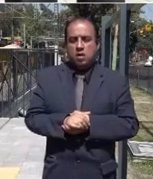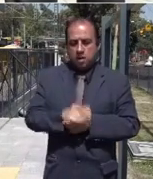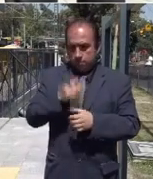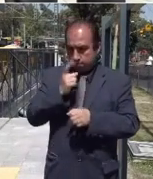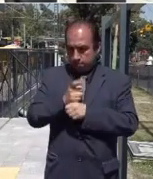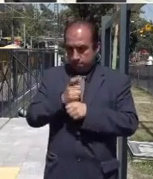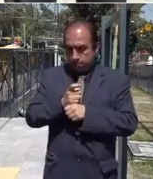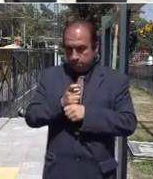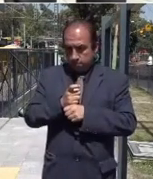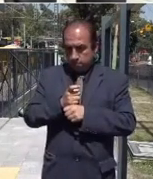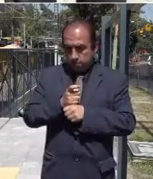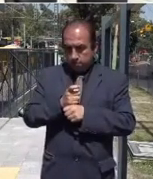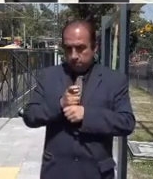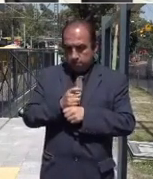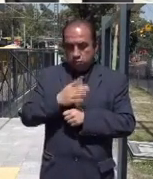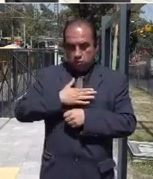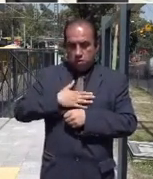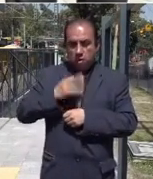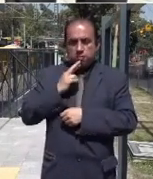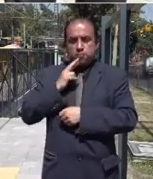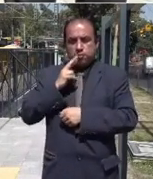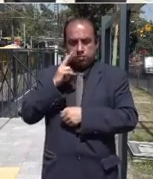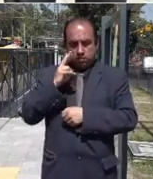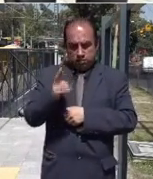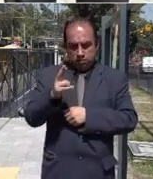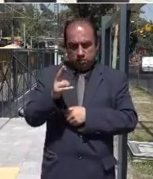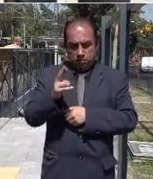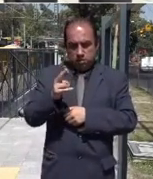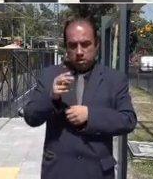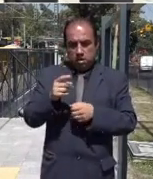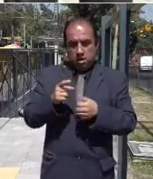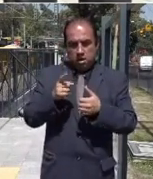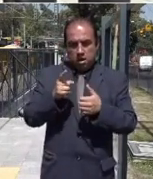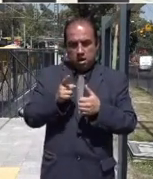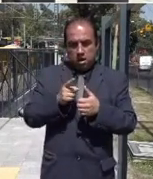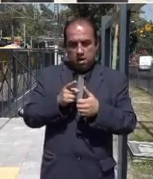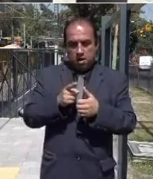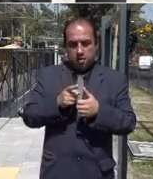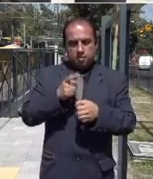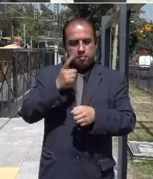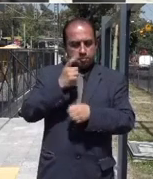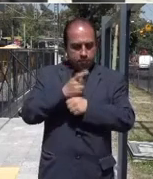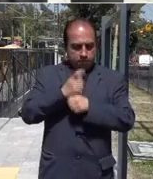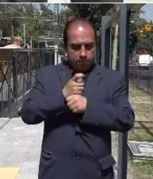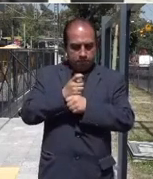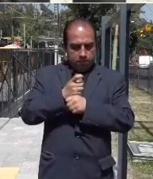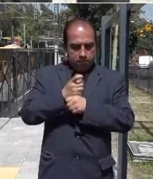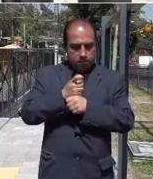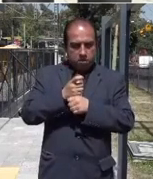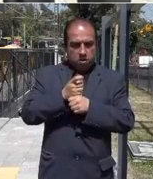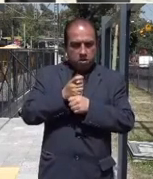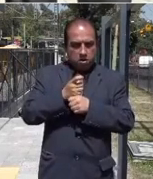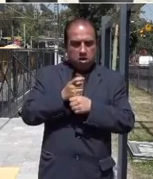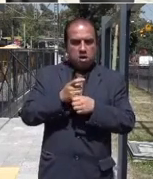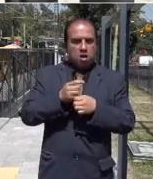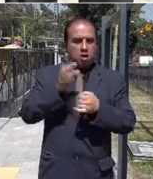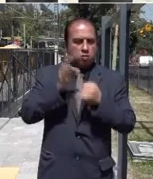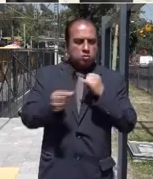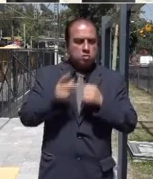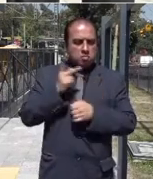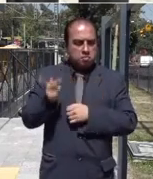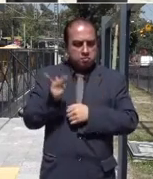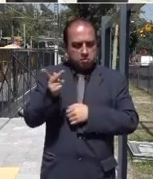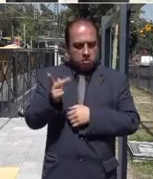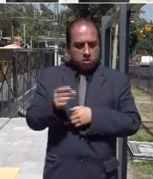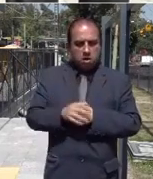Primero voy a tomar la palabra, voy a contestarle las primeras y la última respuesta, que son las que más me involucran. En términos